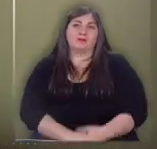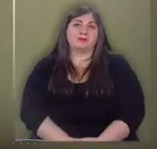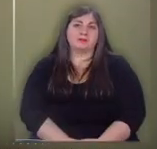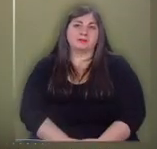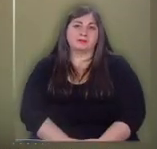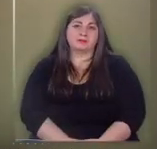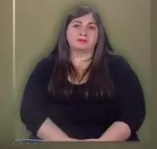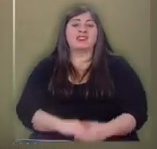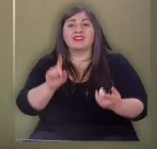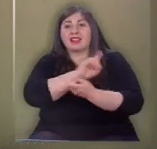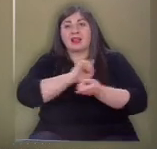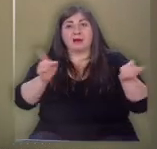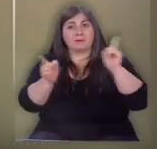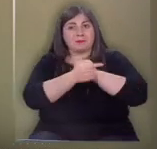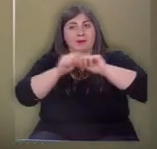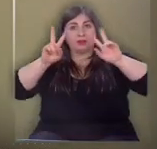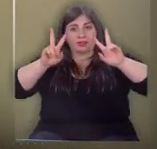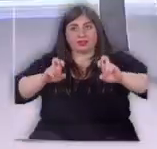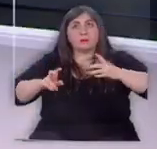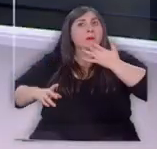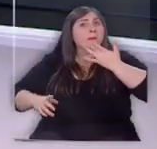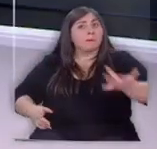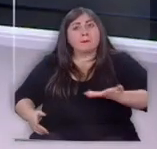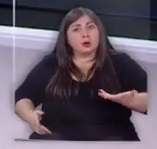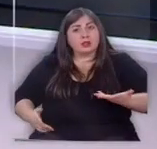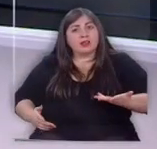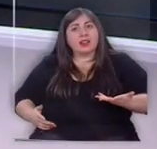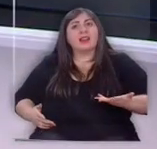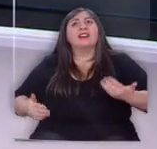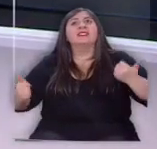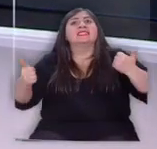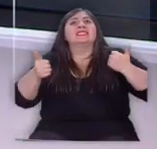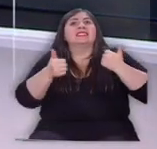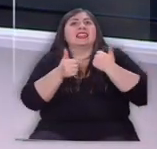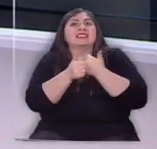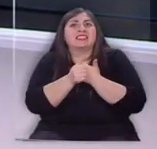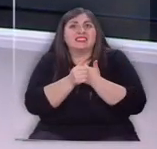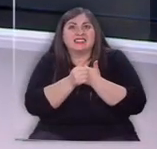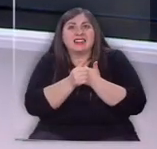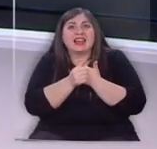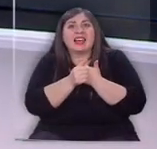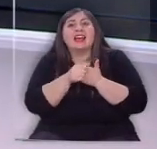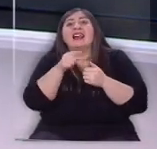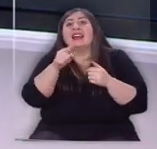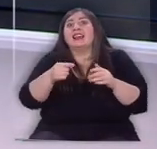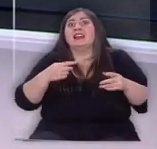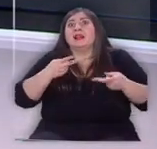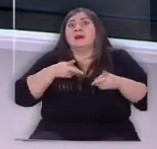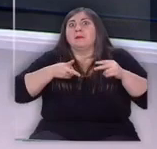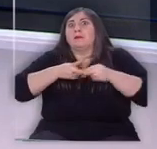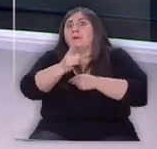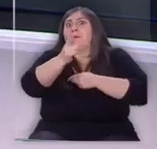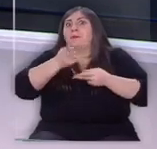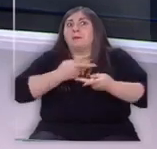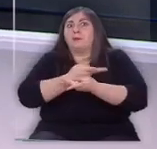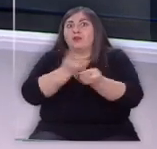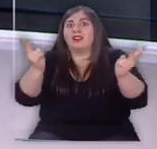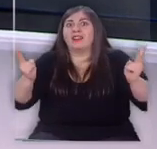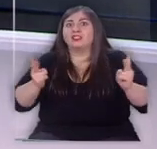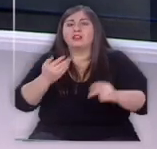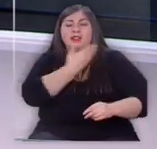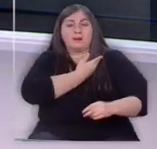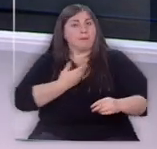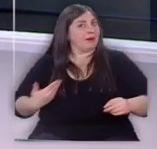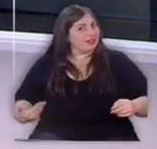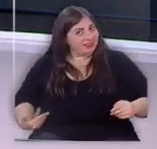Ya, cambiamos de tema. Porque se acerca el esperado estreno de El Presidente. Serie